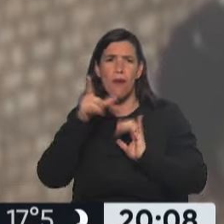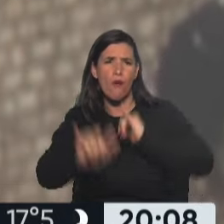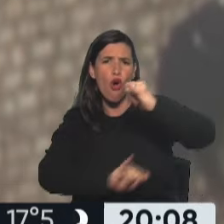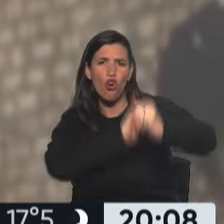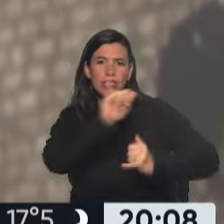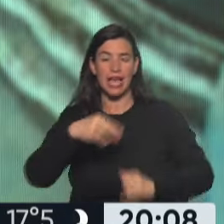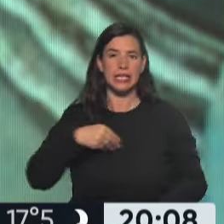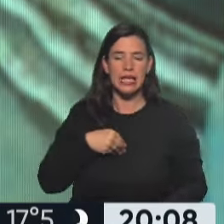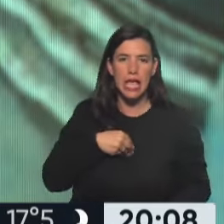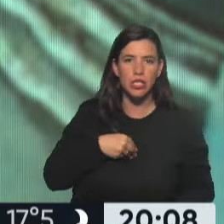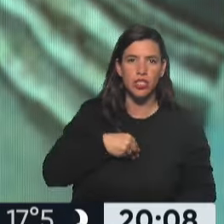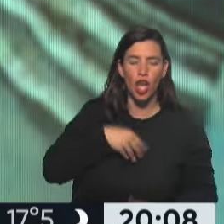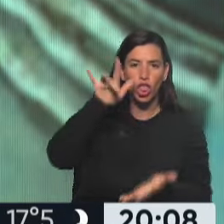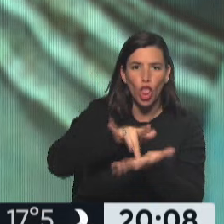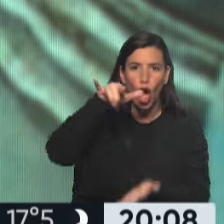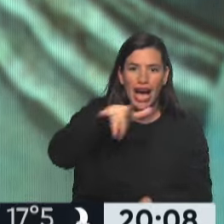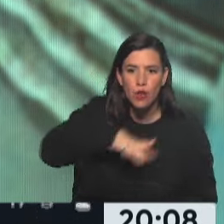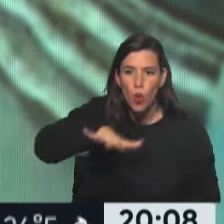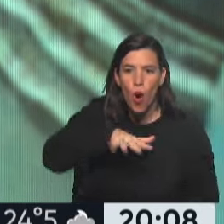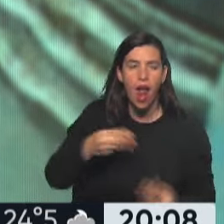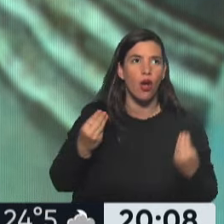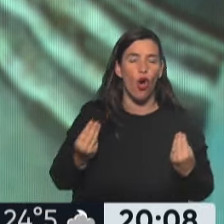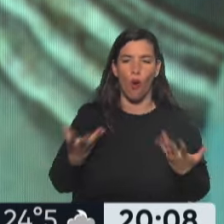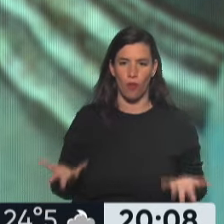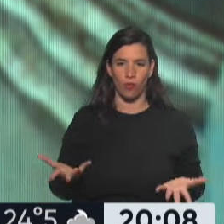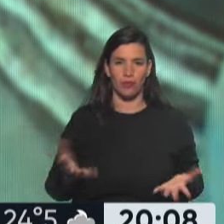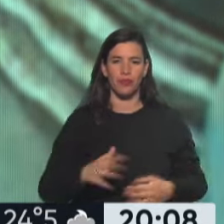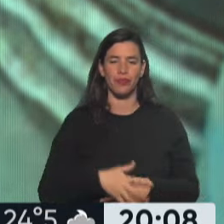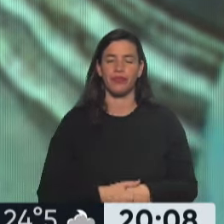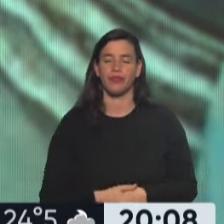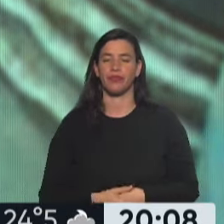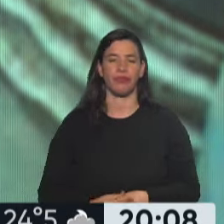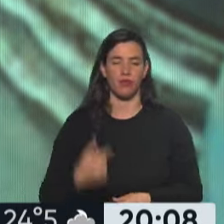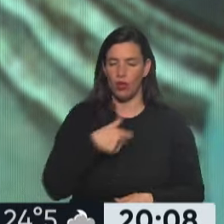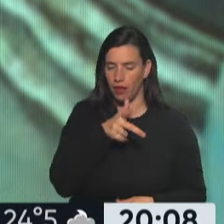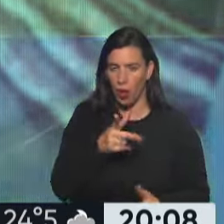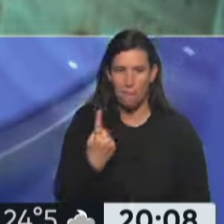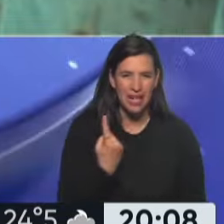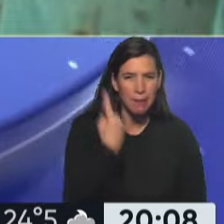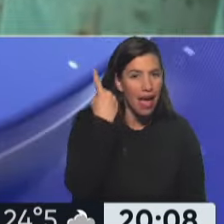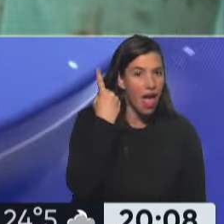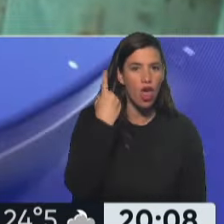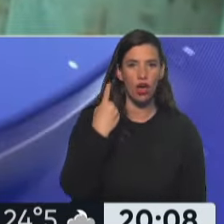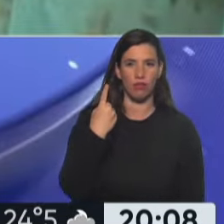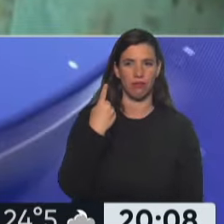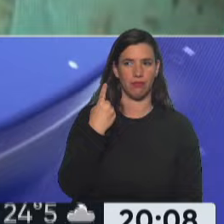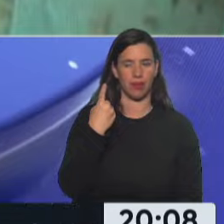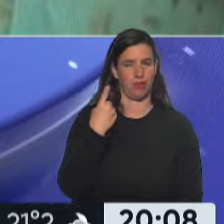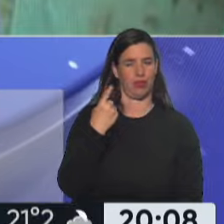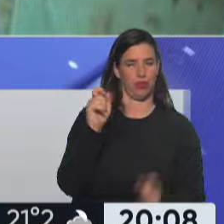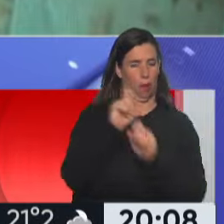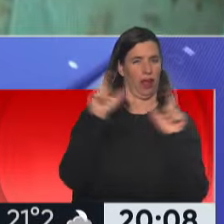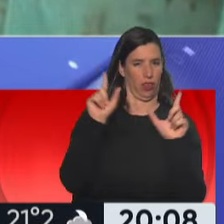ahí. A ver. Solo para terminar, sí. Digo, lo primero, lo que me llamó la atención,